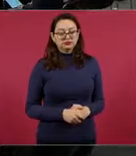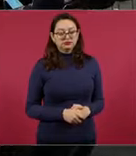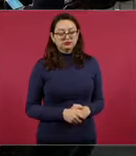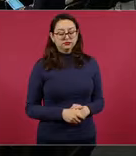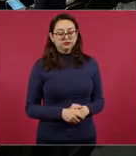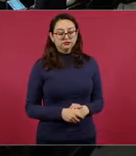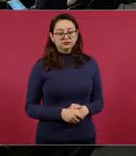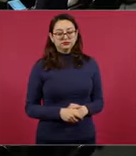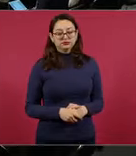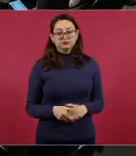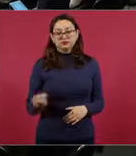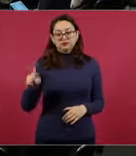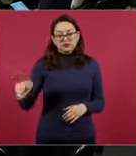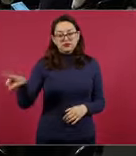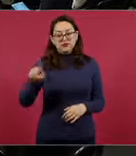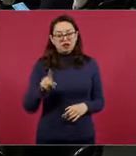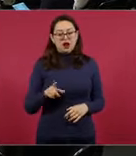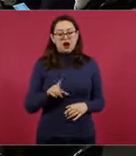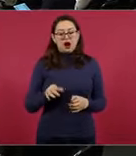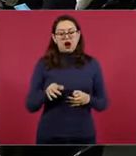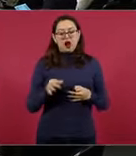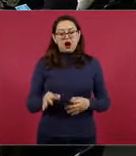le llaman lobby,